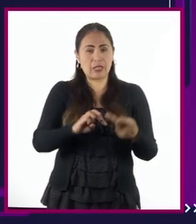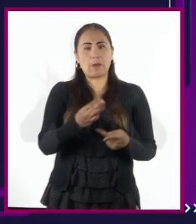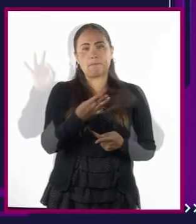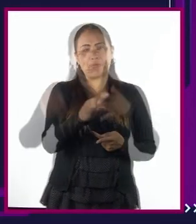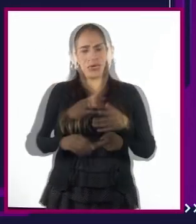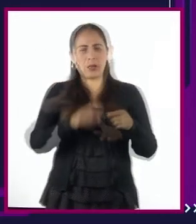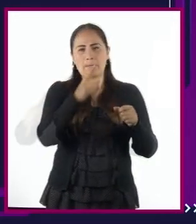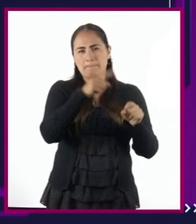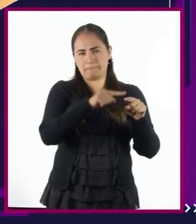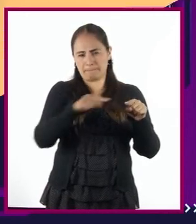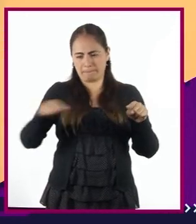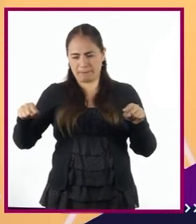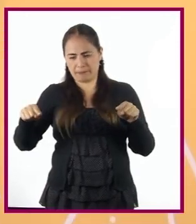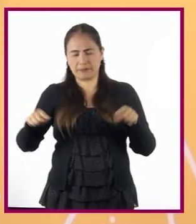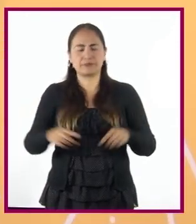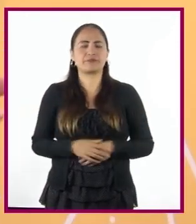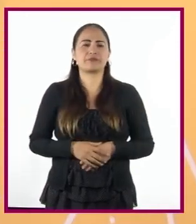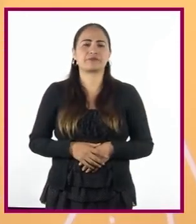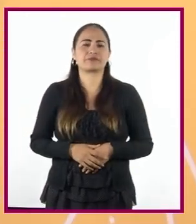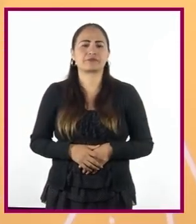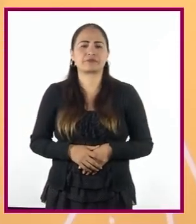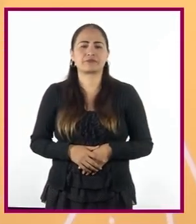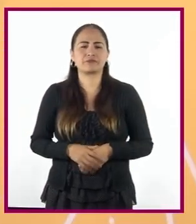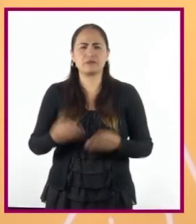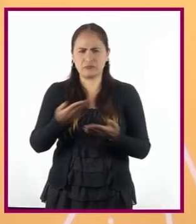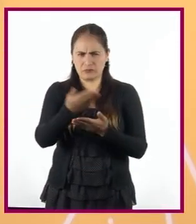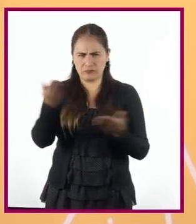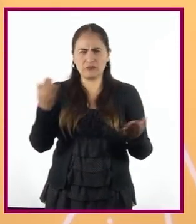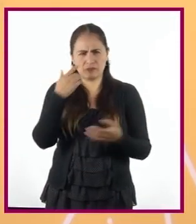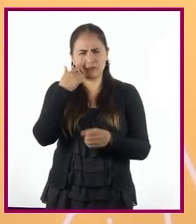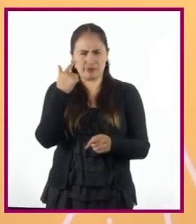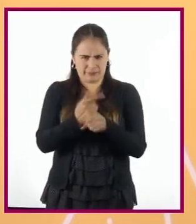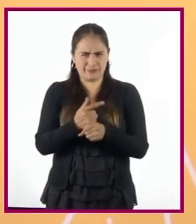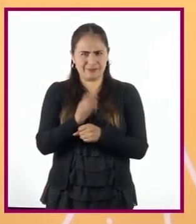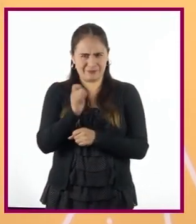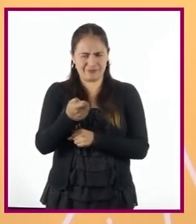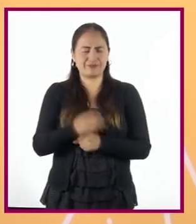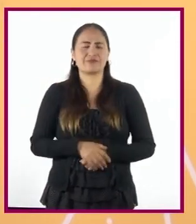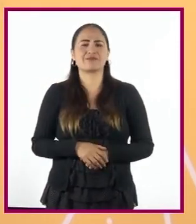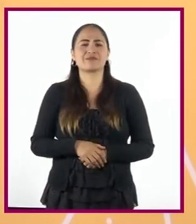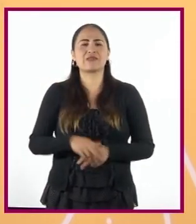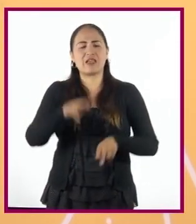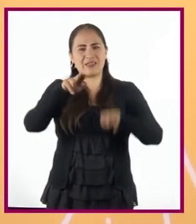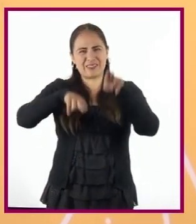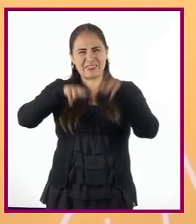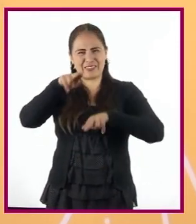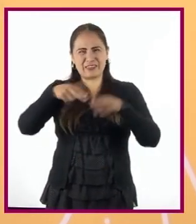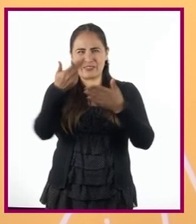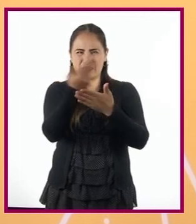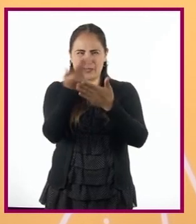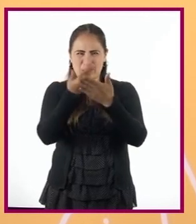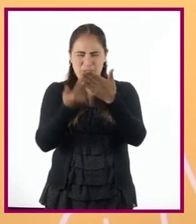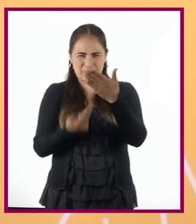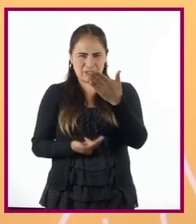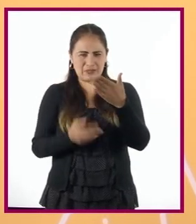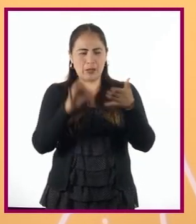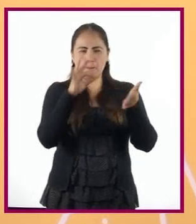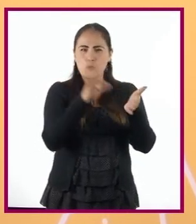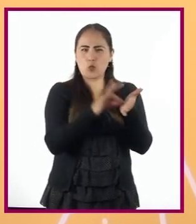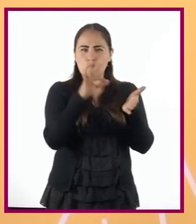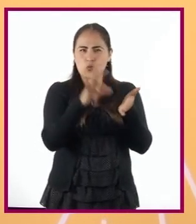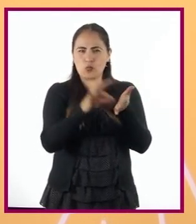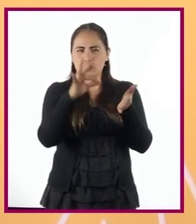y diciembre. Como se habrán dado cuenta, una de las ventajas de utilizar una gráfica de líneas es